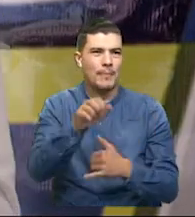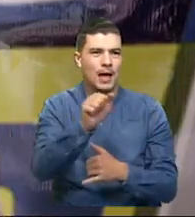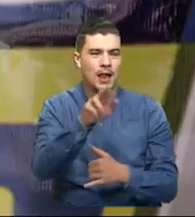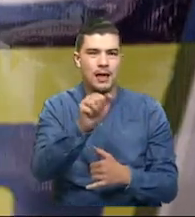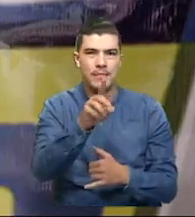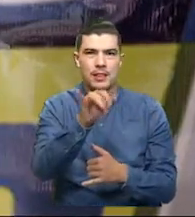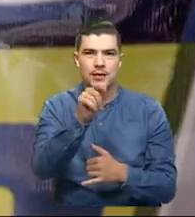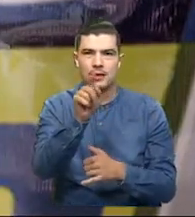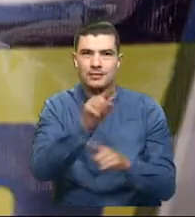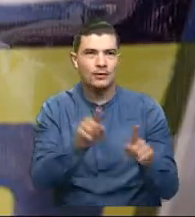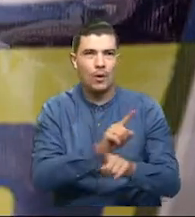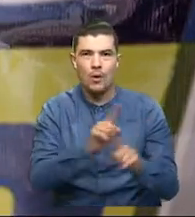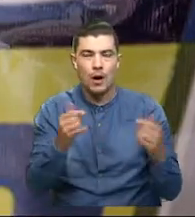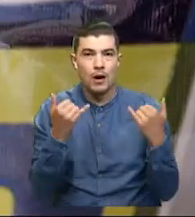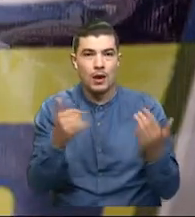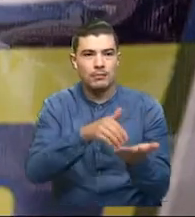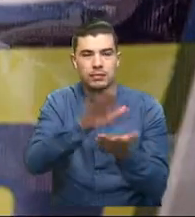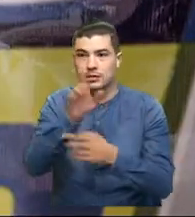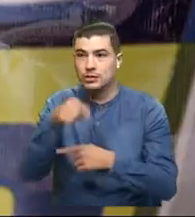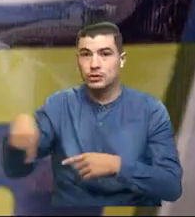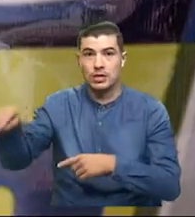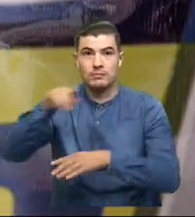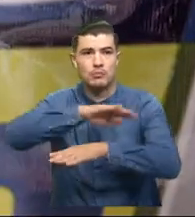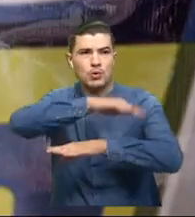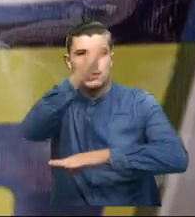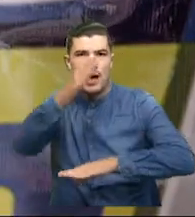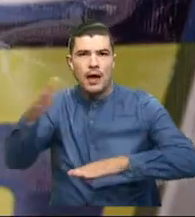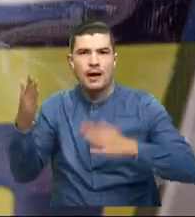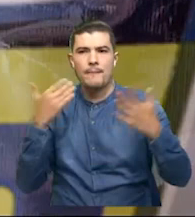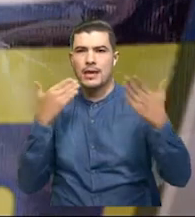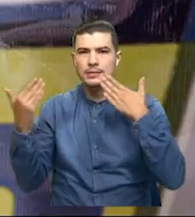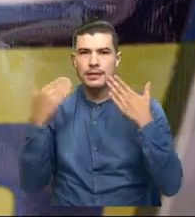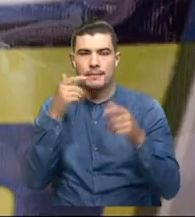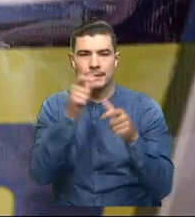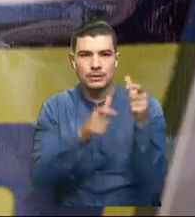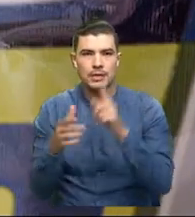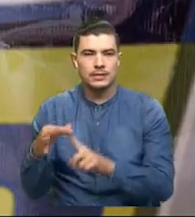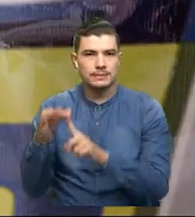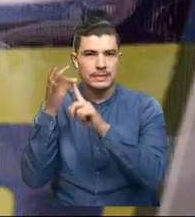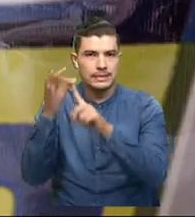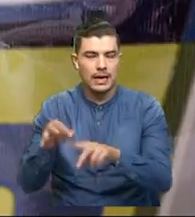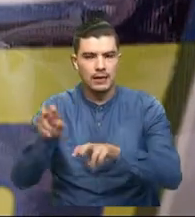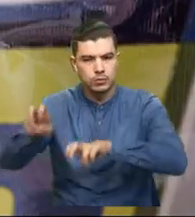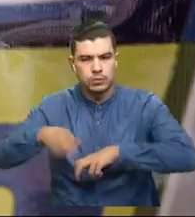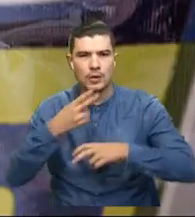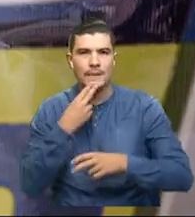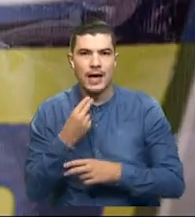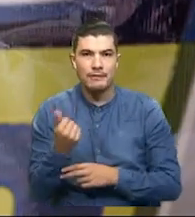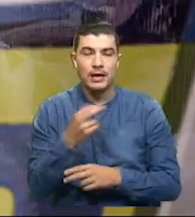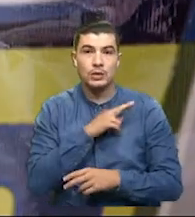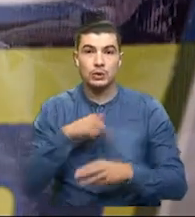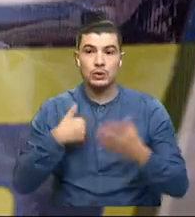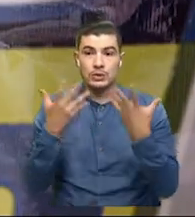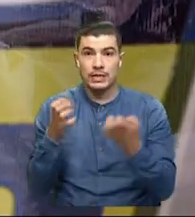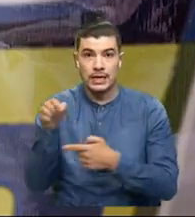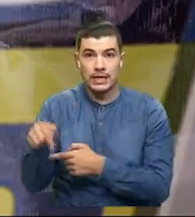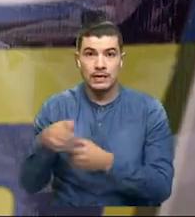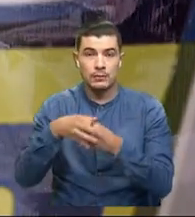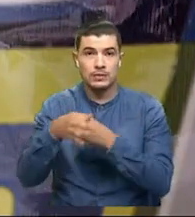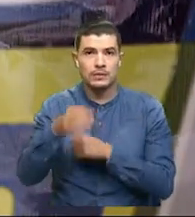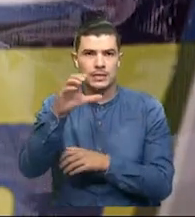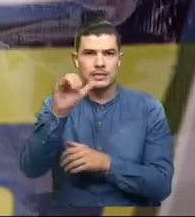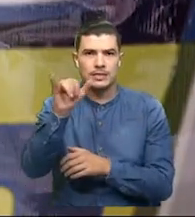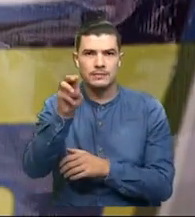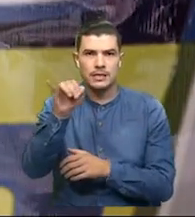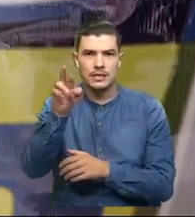hoy estas montañas productivas, prósperas, de gente amable, de gente especial en Cimitarra, lo que queremos es que sea un